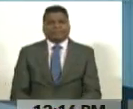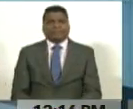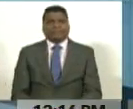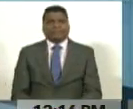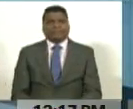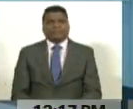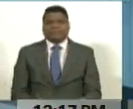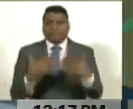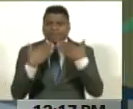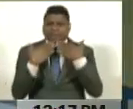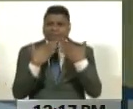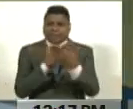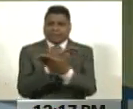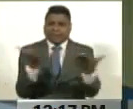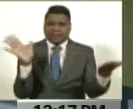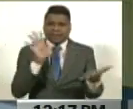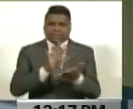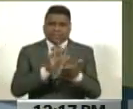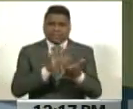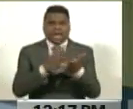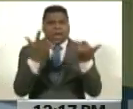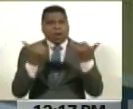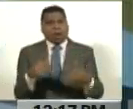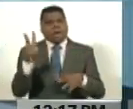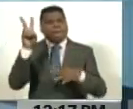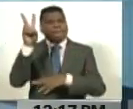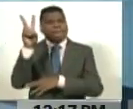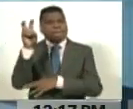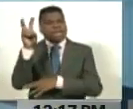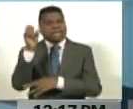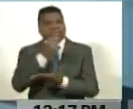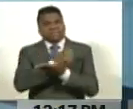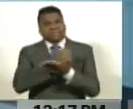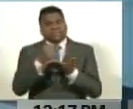Teques. Bueno, esperemos entonces tranquilidad hoy, sobre todo Viernes Santo, donde hay que fomentar la paz. Continu